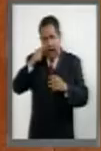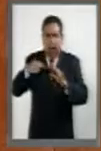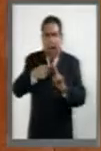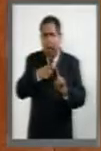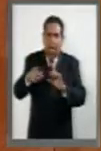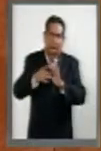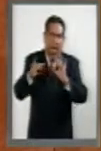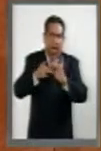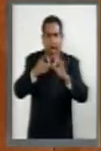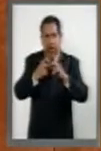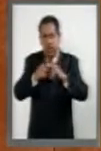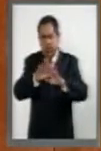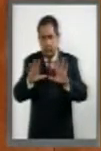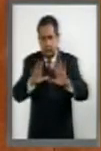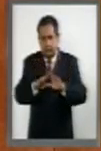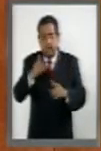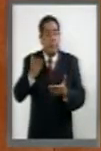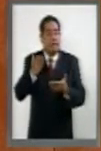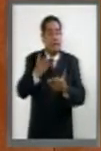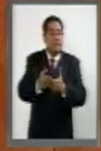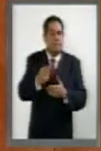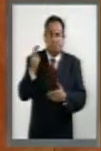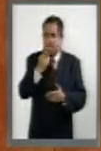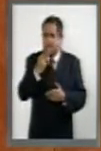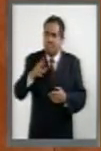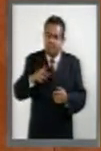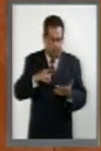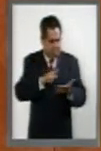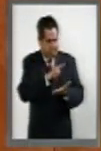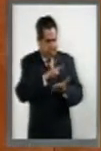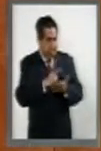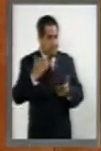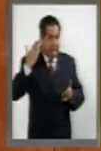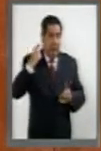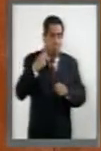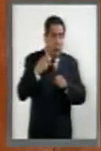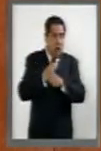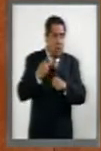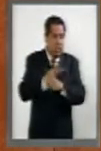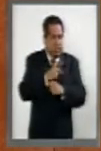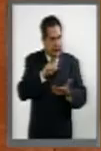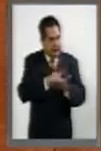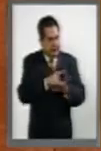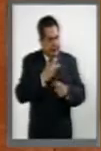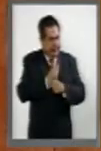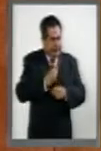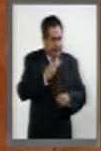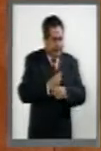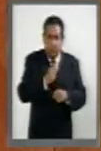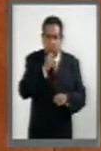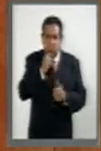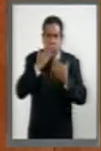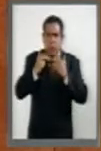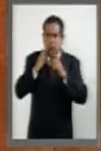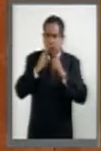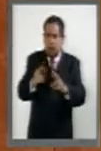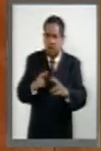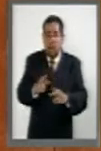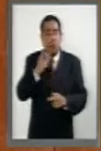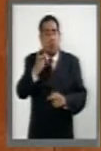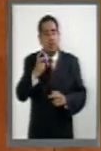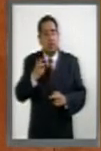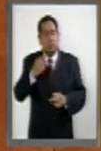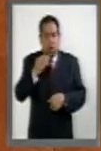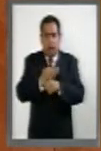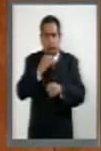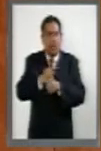datos y ahondar más en detalles, y en virtud que con los esfuerzos legislativos que hicimos el año pasado no se han logrado aún los resultados deseados, es que a través